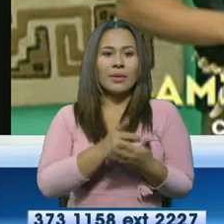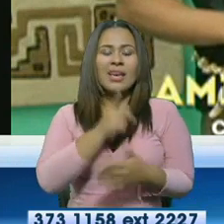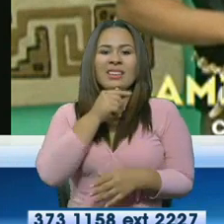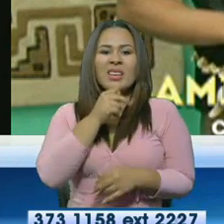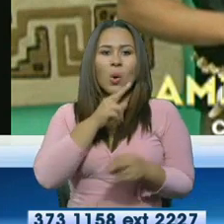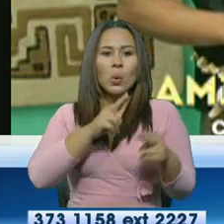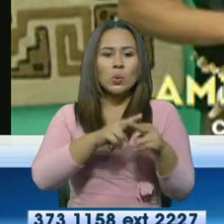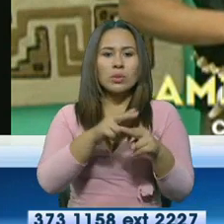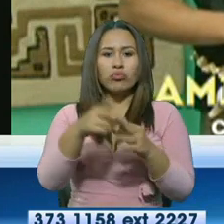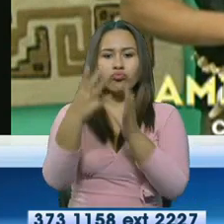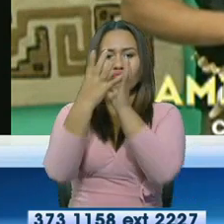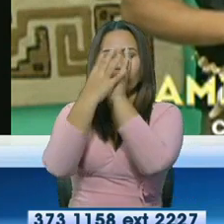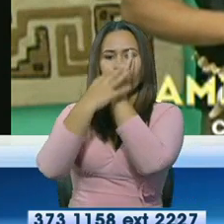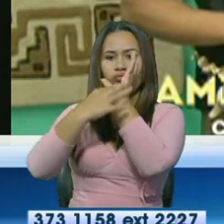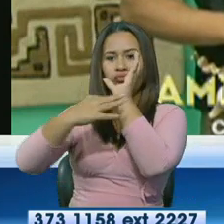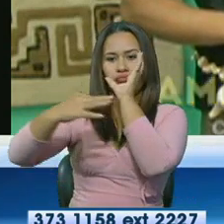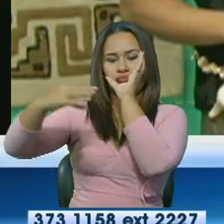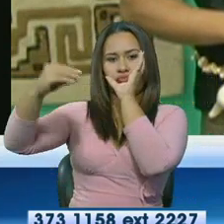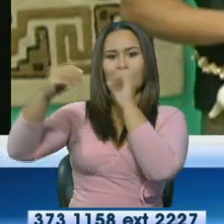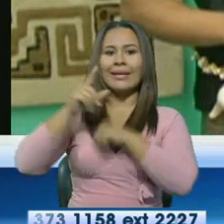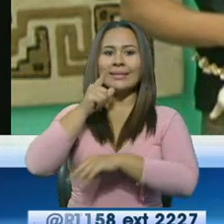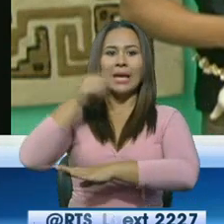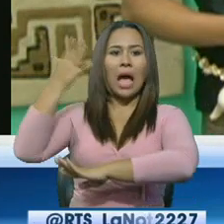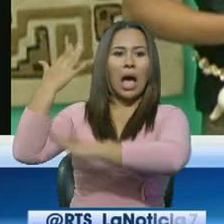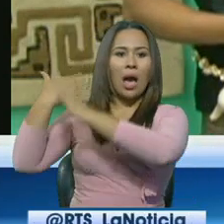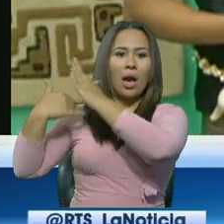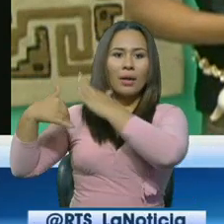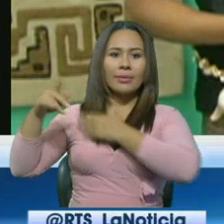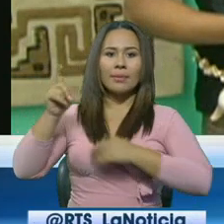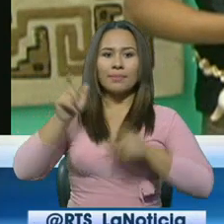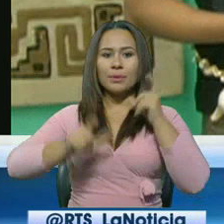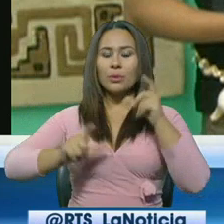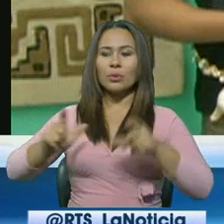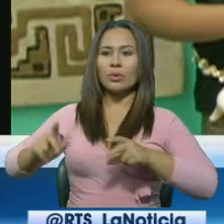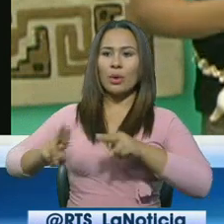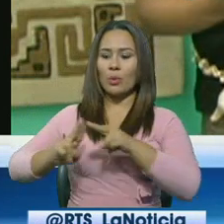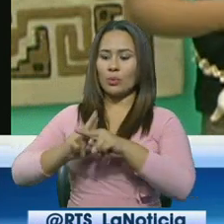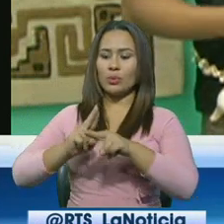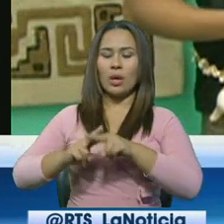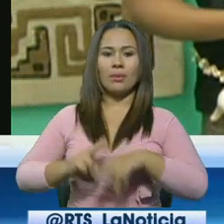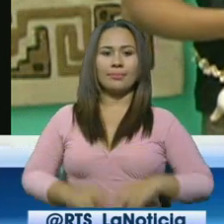utilizaban en los ritos ancestrales que ellos prácticamente utilizaban para